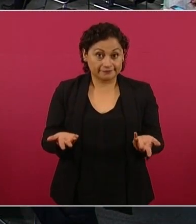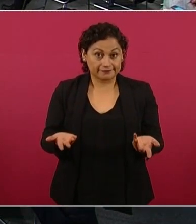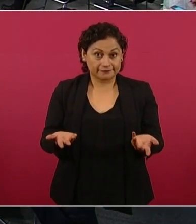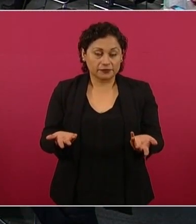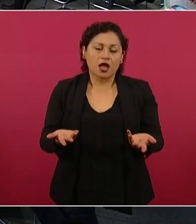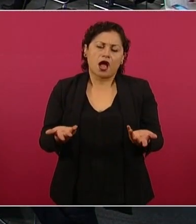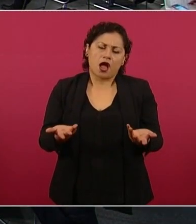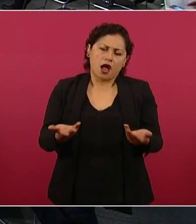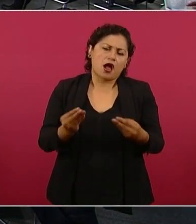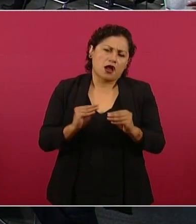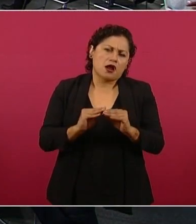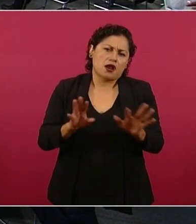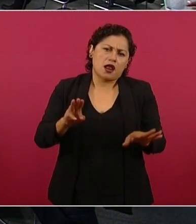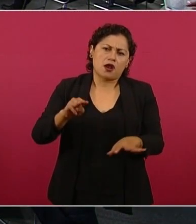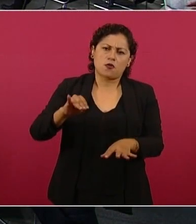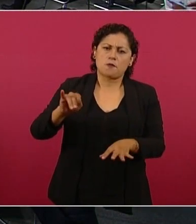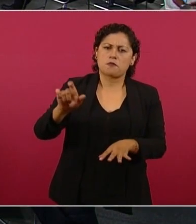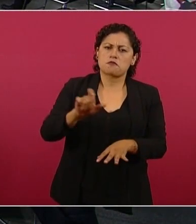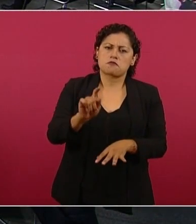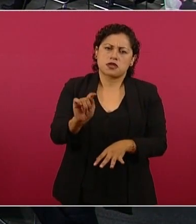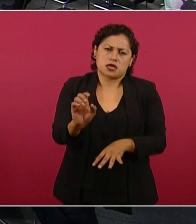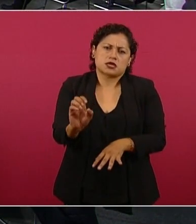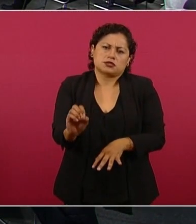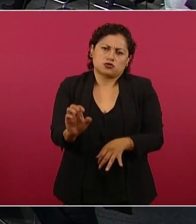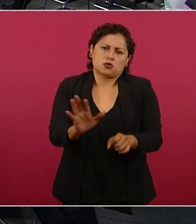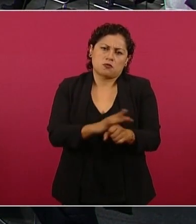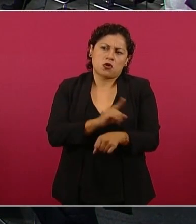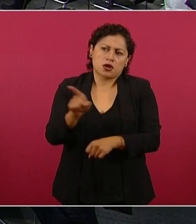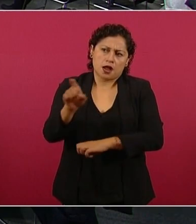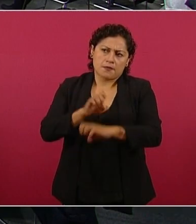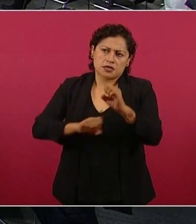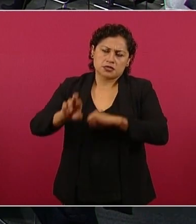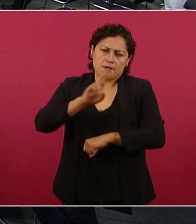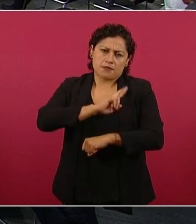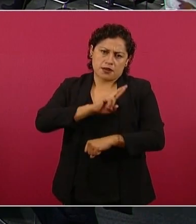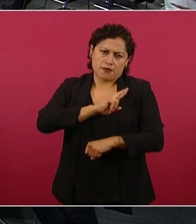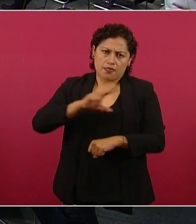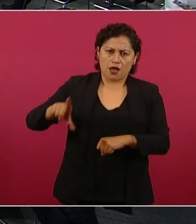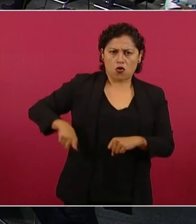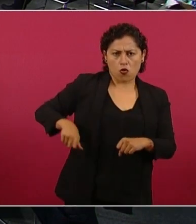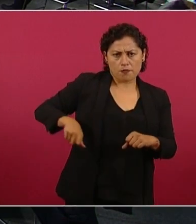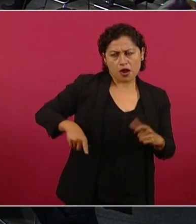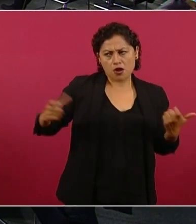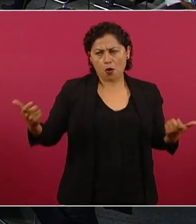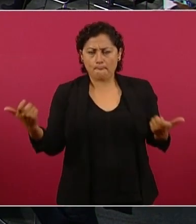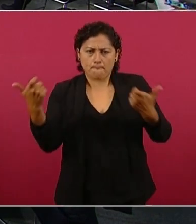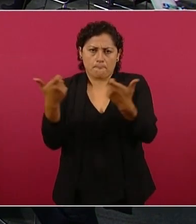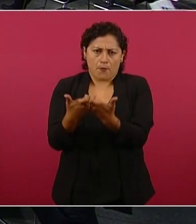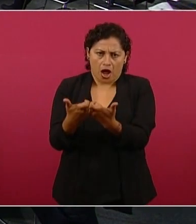mixto, porque hay también participación privada. Hay empresas que tuvieron